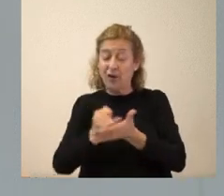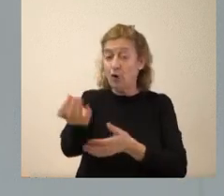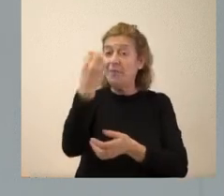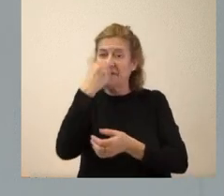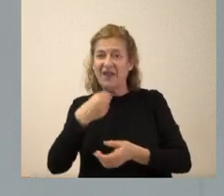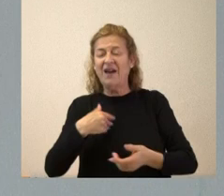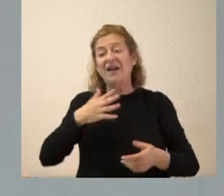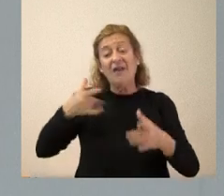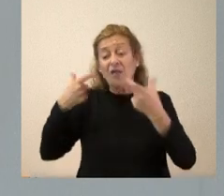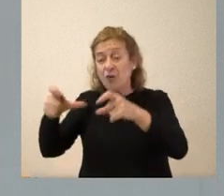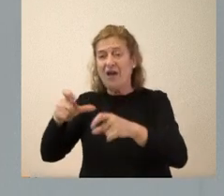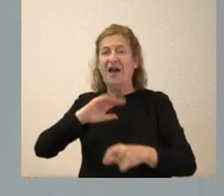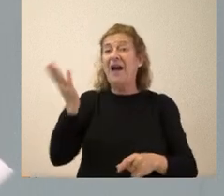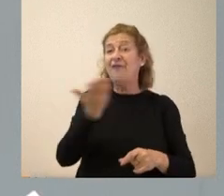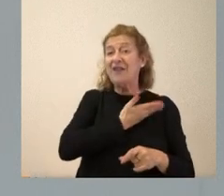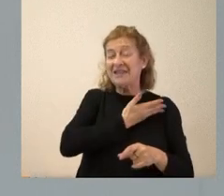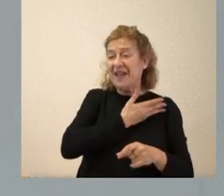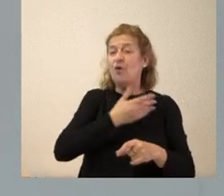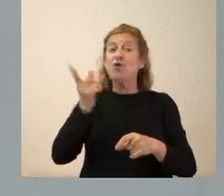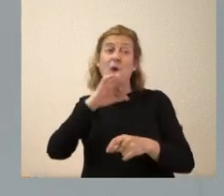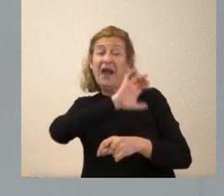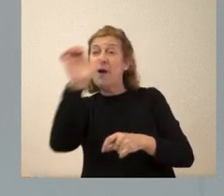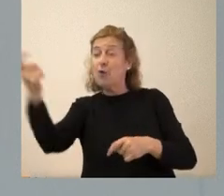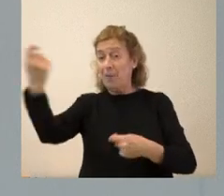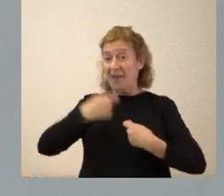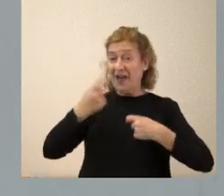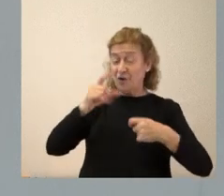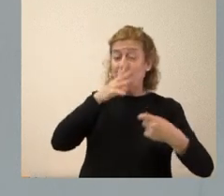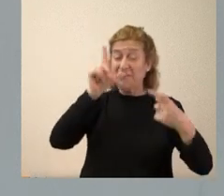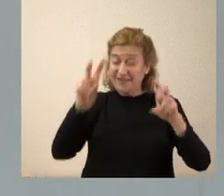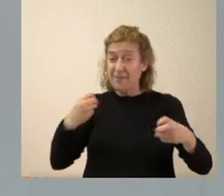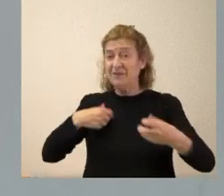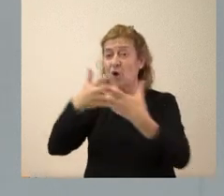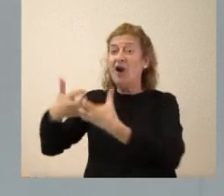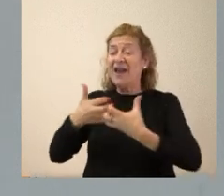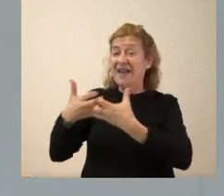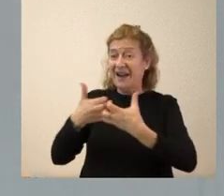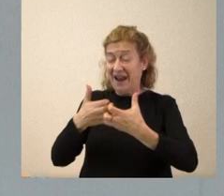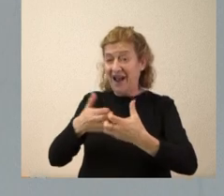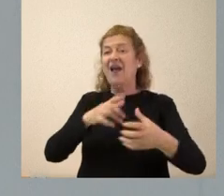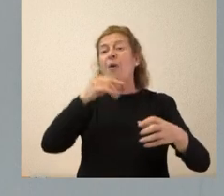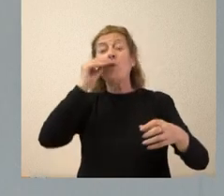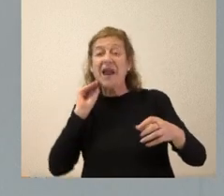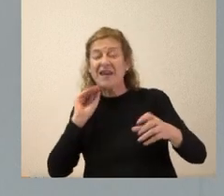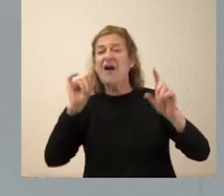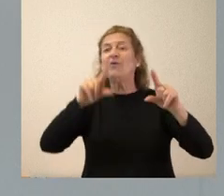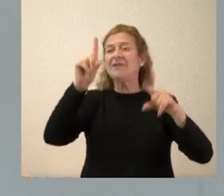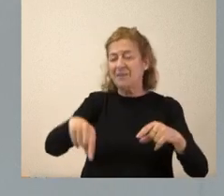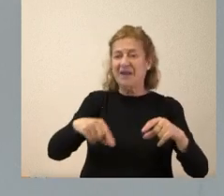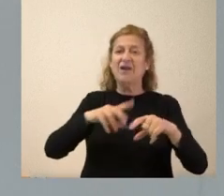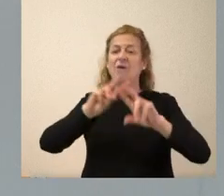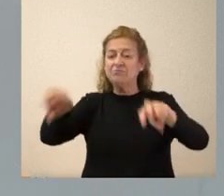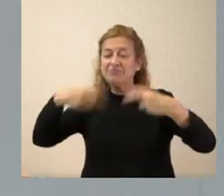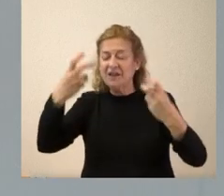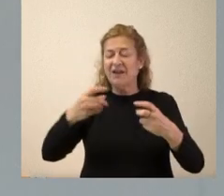que no se beneficiados por ayudas de ámbito europeo en relación con la Guerra de Ucrania o en el ámbito de sanidad los nuevos equipos de alta tecnología renovación